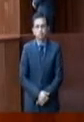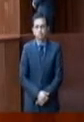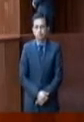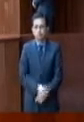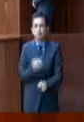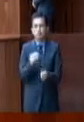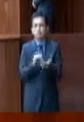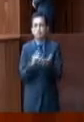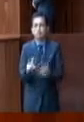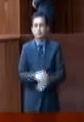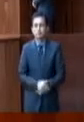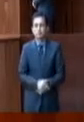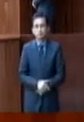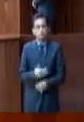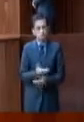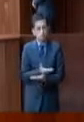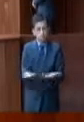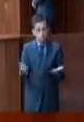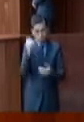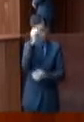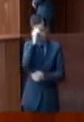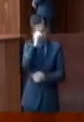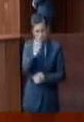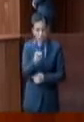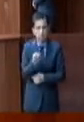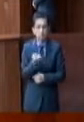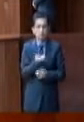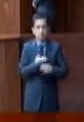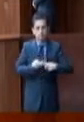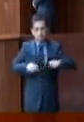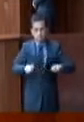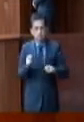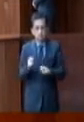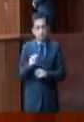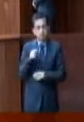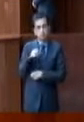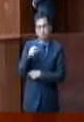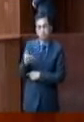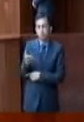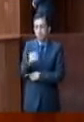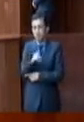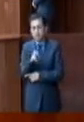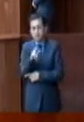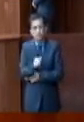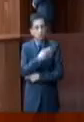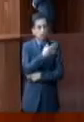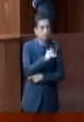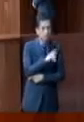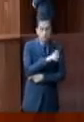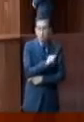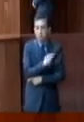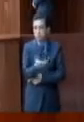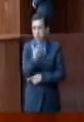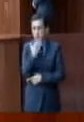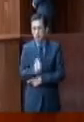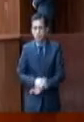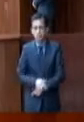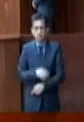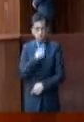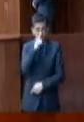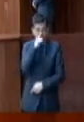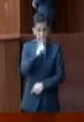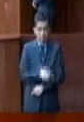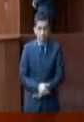gracias esta consideración de este pleno los proyectos a ti extraoficial a mata pizaña poniente a los asuntos gracias